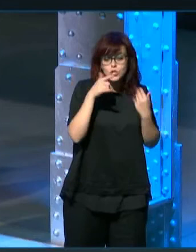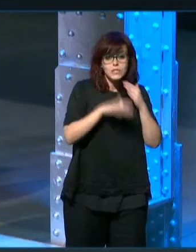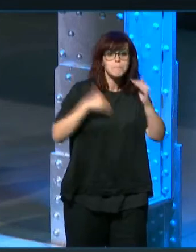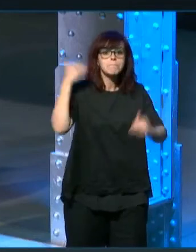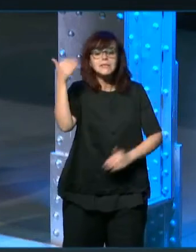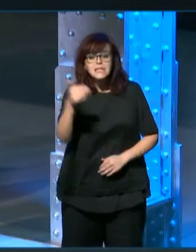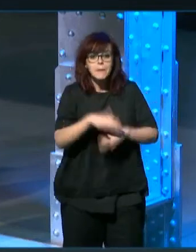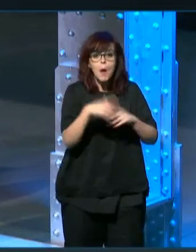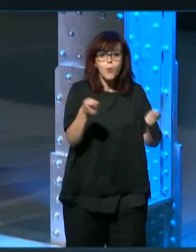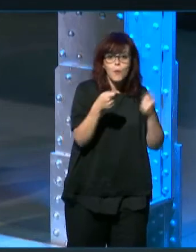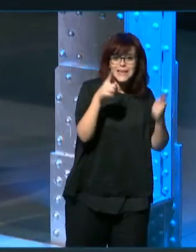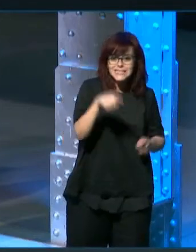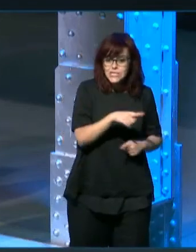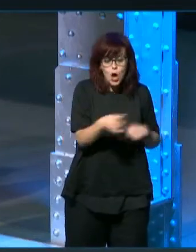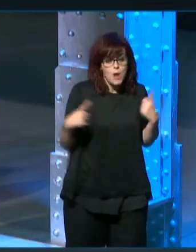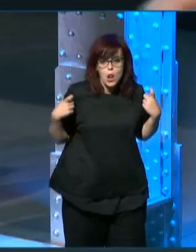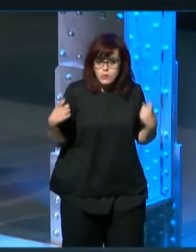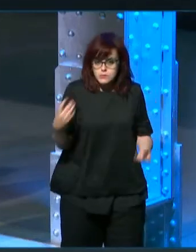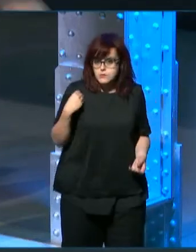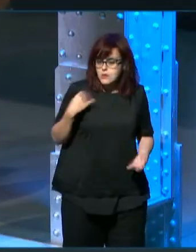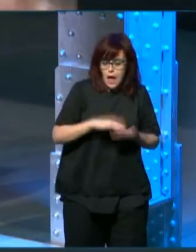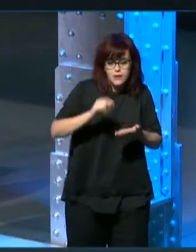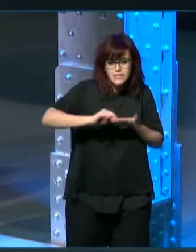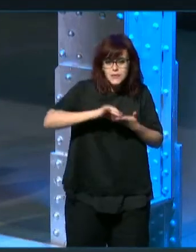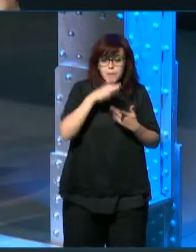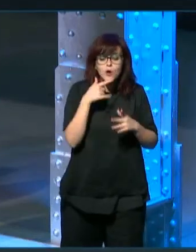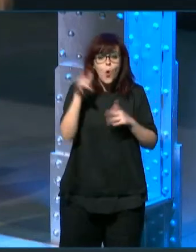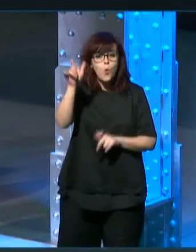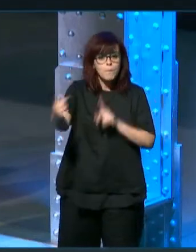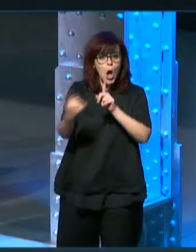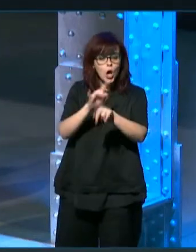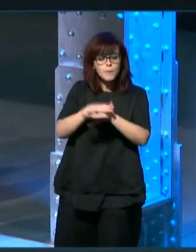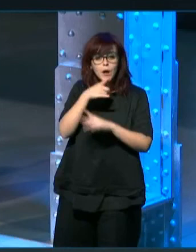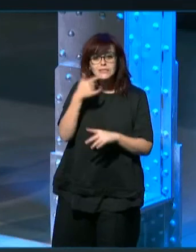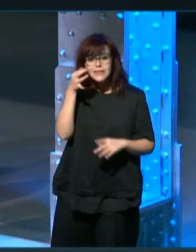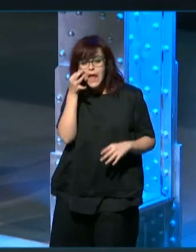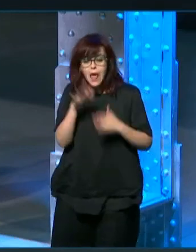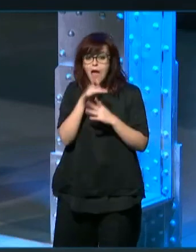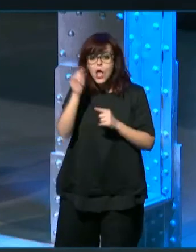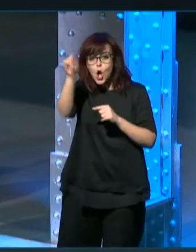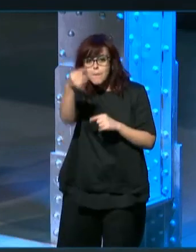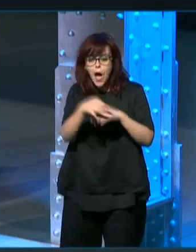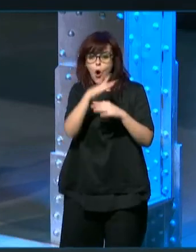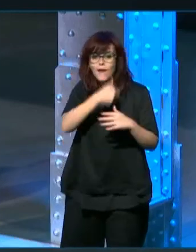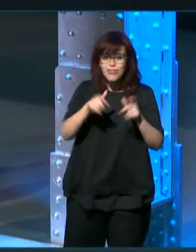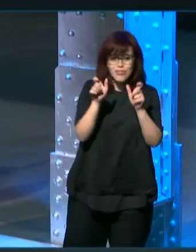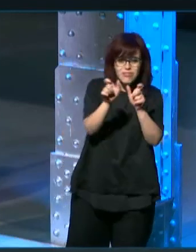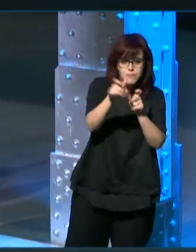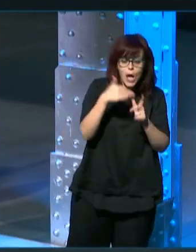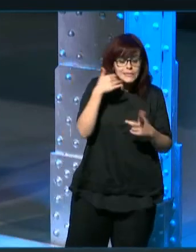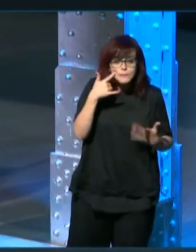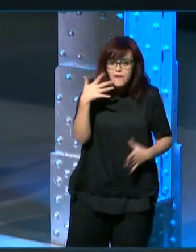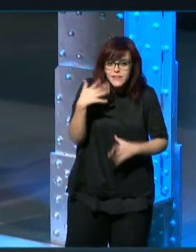se publique, no se publique, que haya lectores, no haya lectores, que el tipo con el que te cruzas aprecie la coma o el adjetivo, no lo puedes evitar. No lo